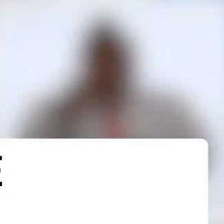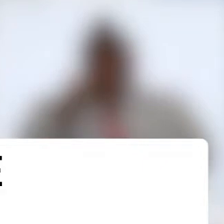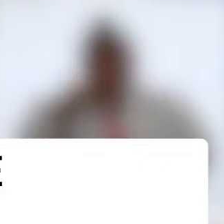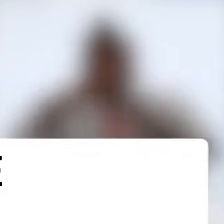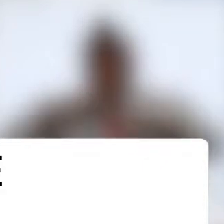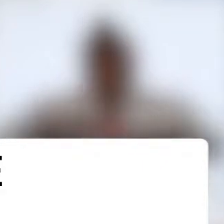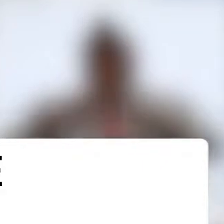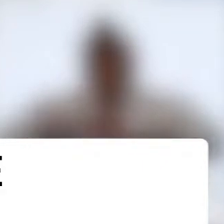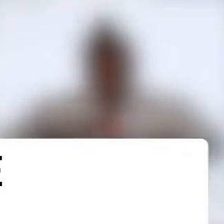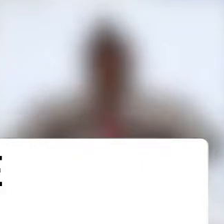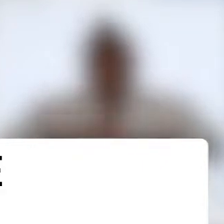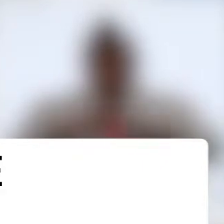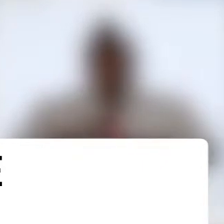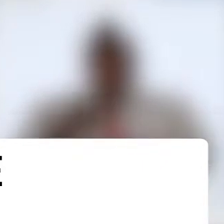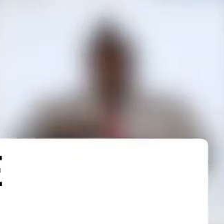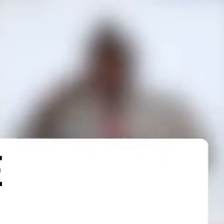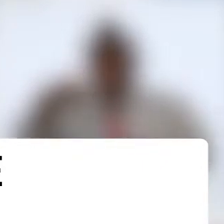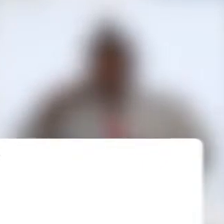total ayer de tuvimos